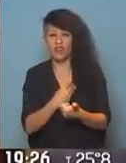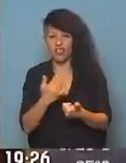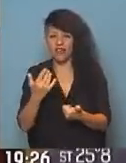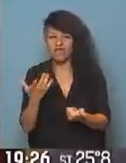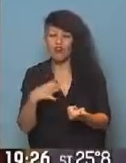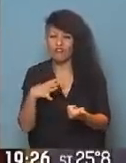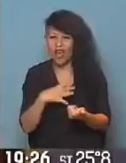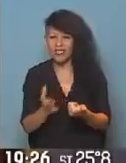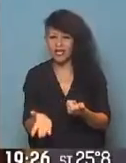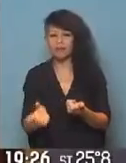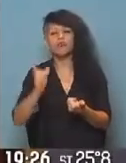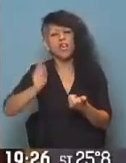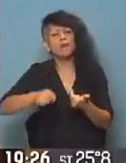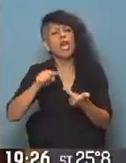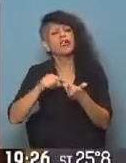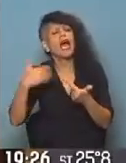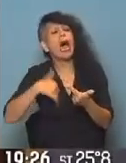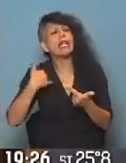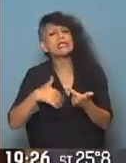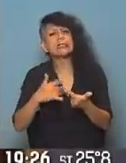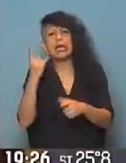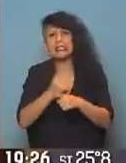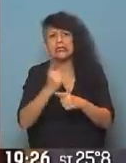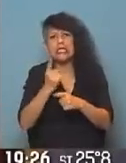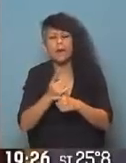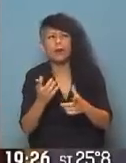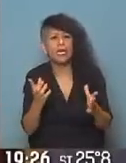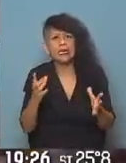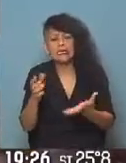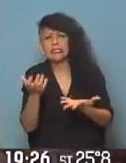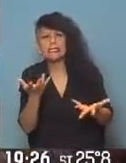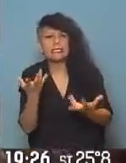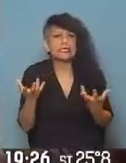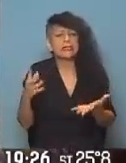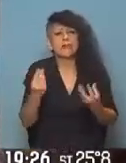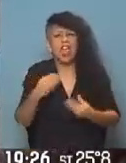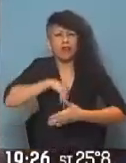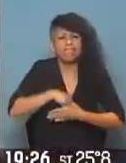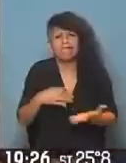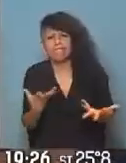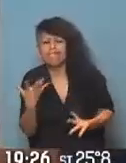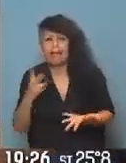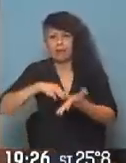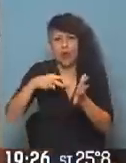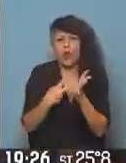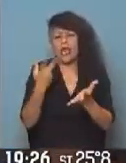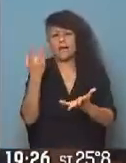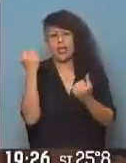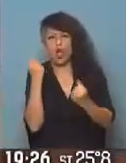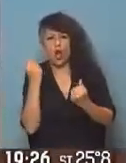argentina siempre hay expectativa de que puede venir una nueva crisis cambiaria que suba al dólar entonces cuido mi semental